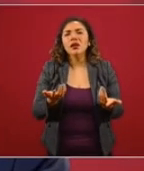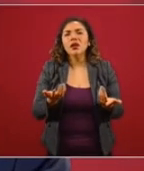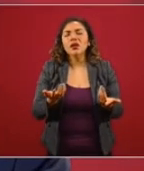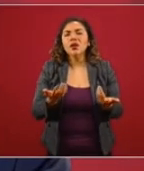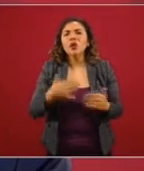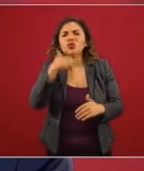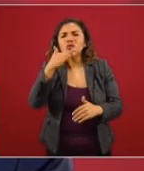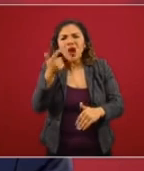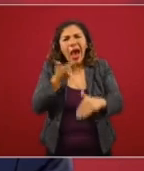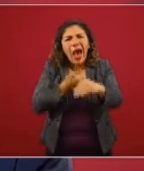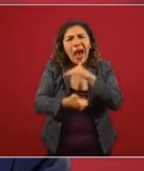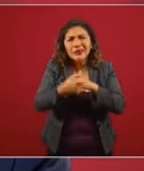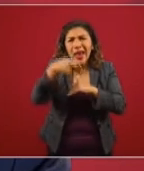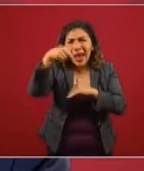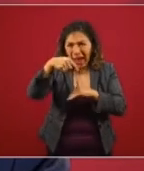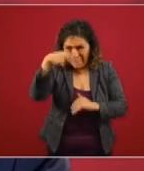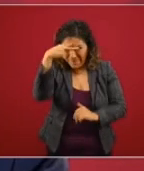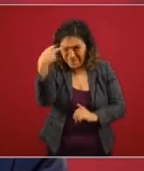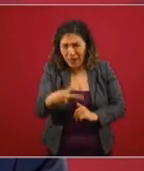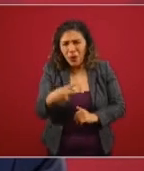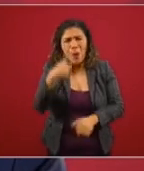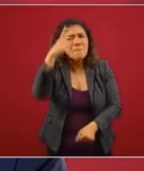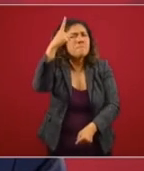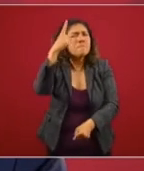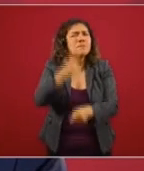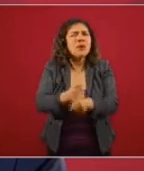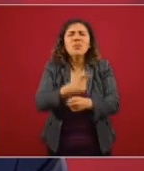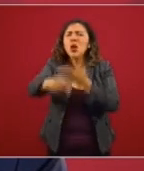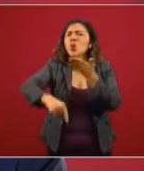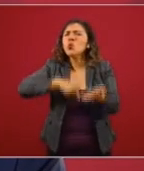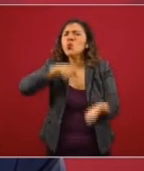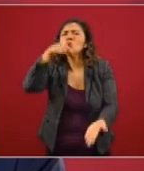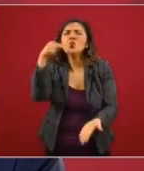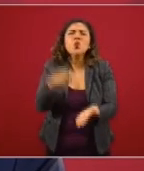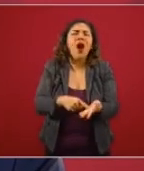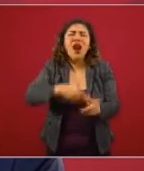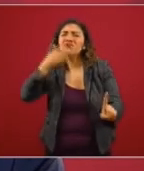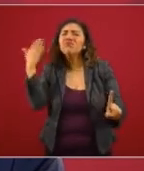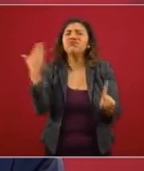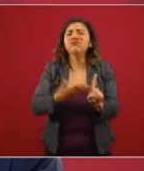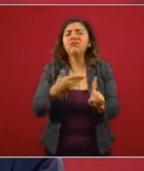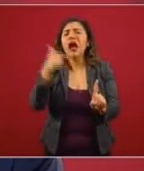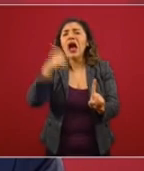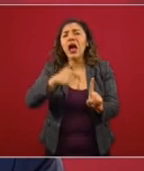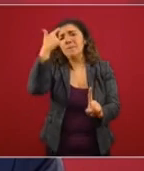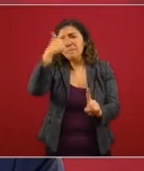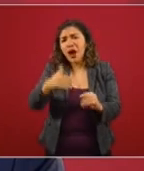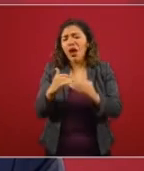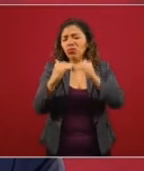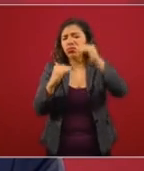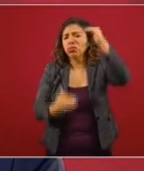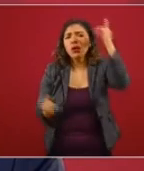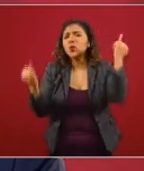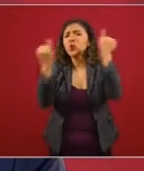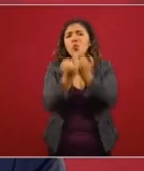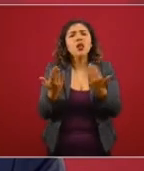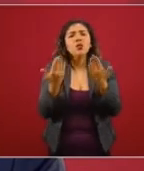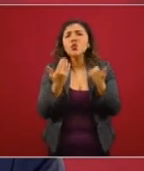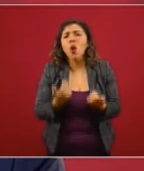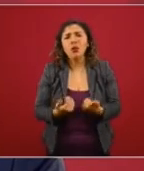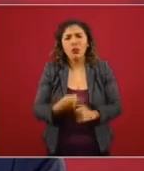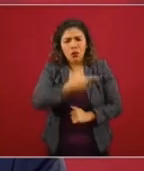la corrupción en México es la causa principal de la desigualdad